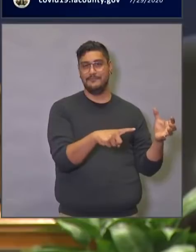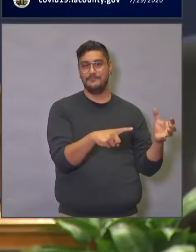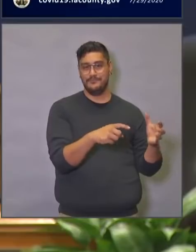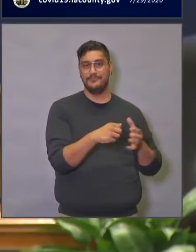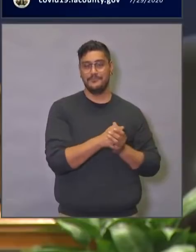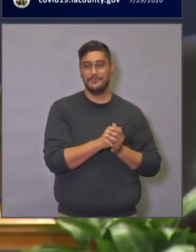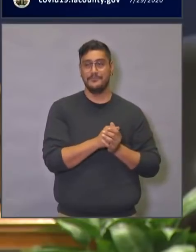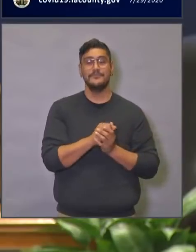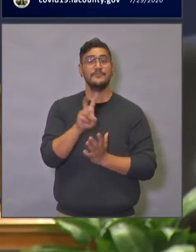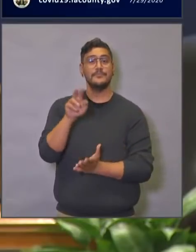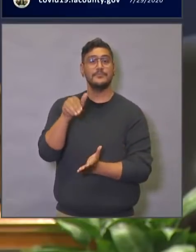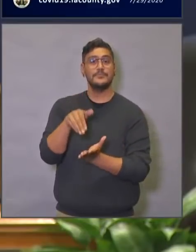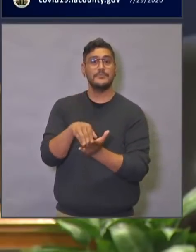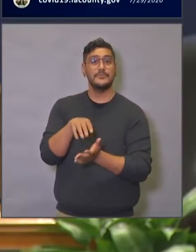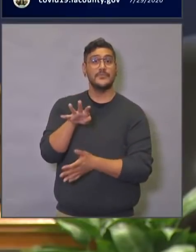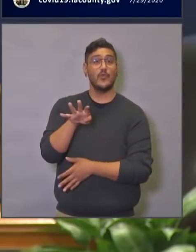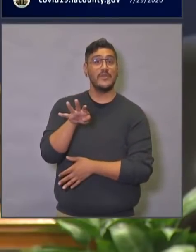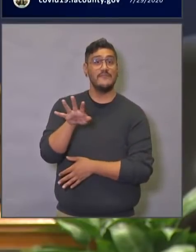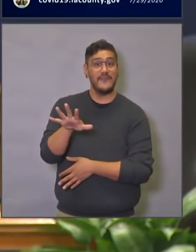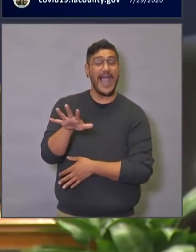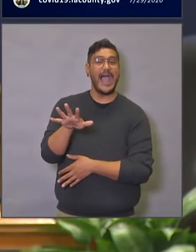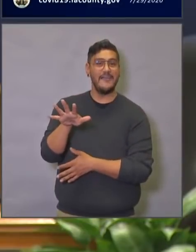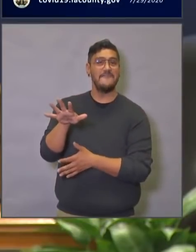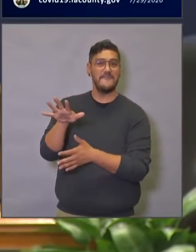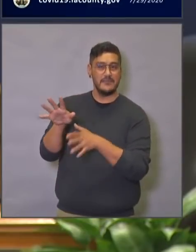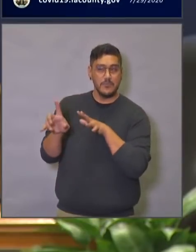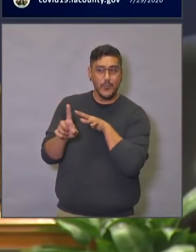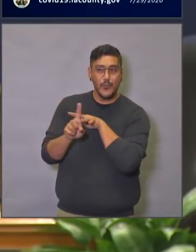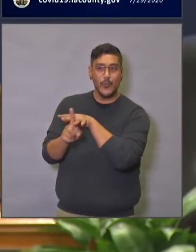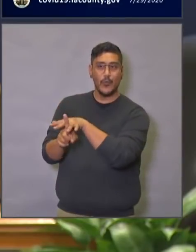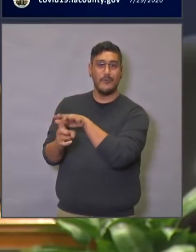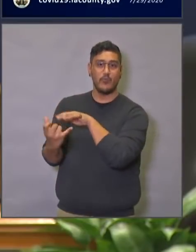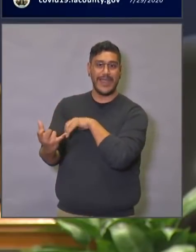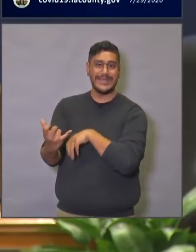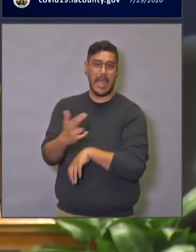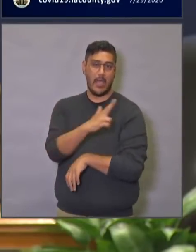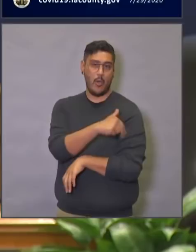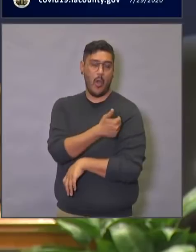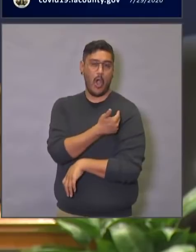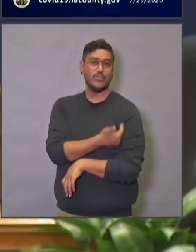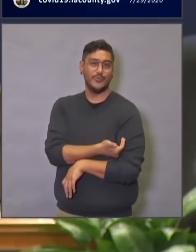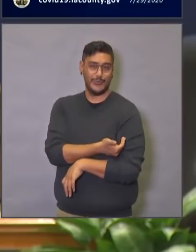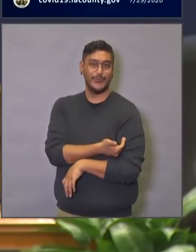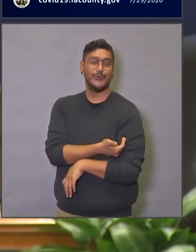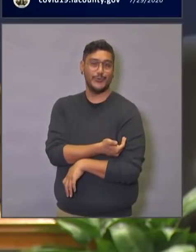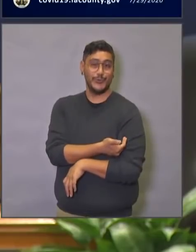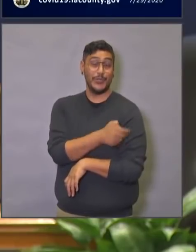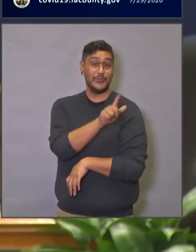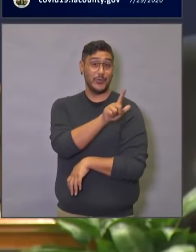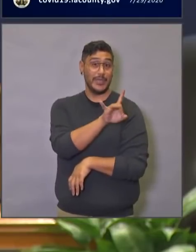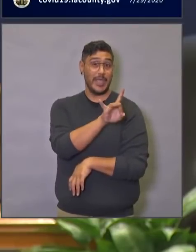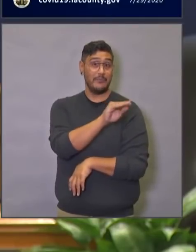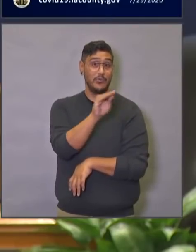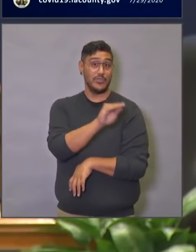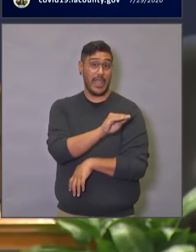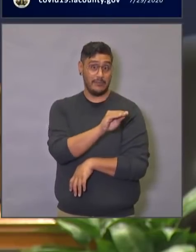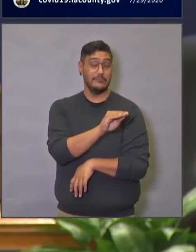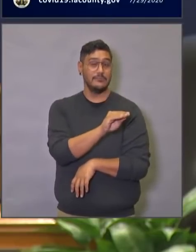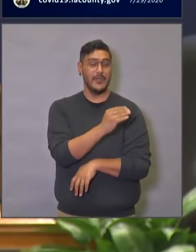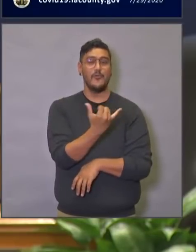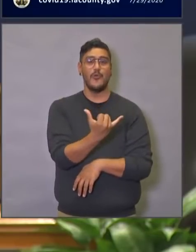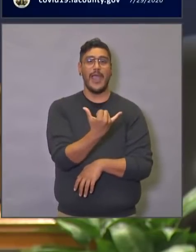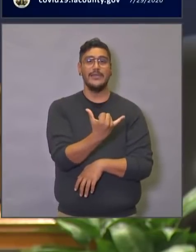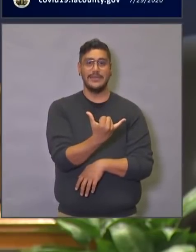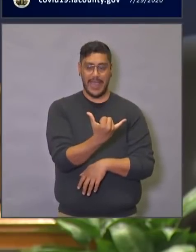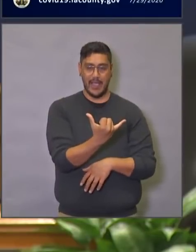Y 2,045 casos confirmados están hospitalizados actualmente. El 28% de estas personas son